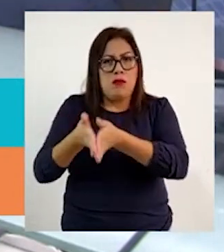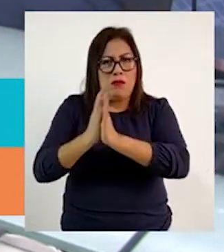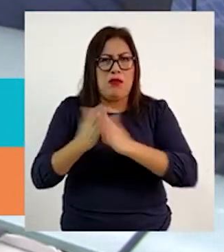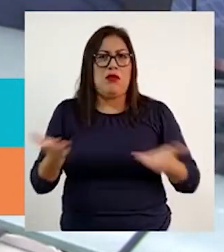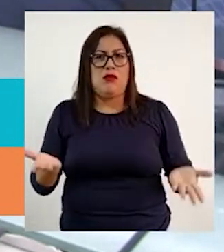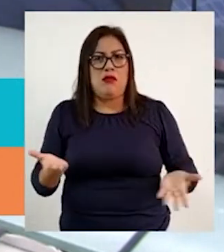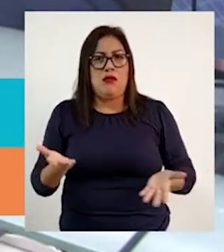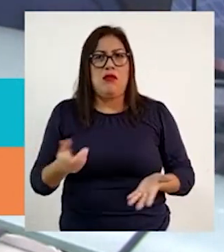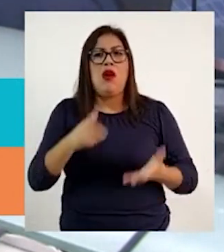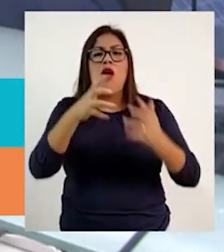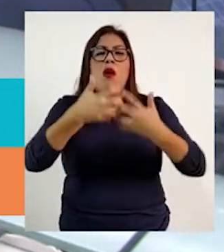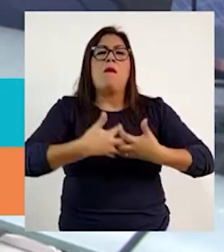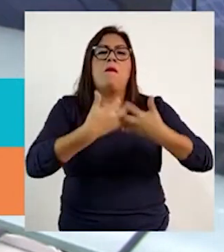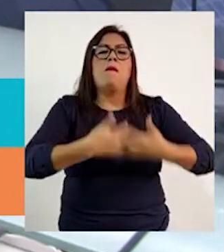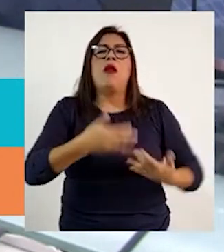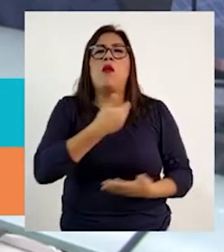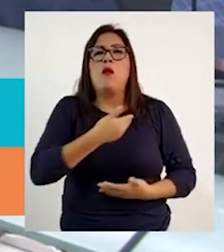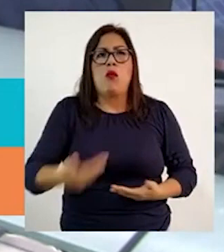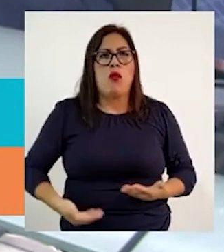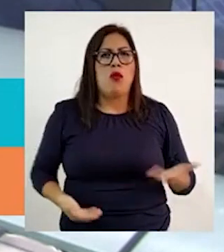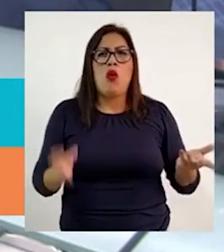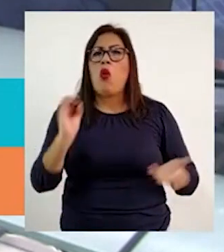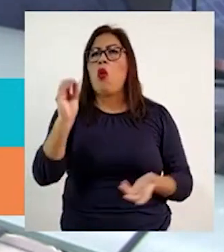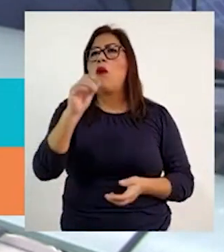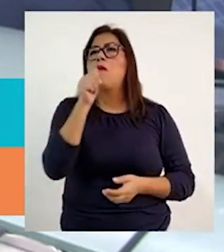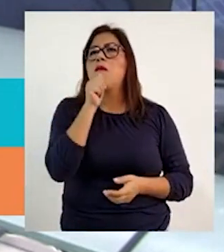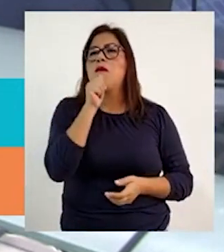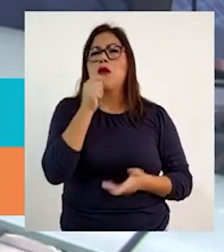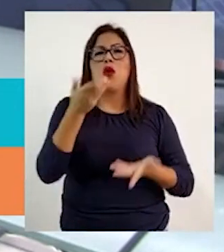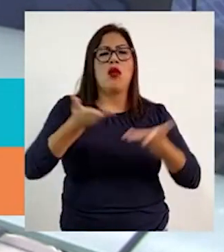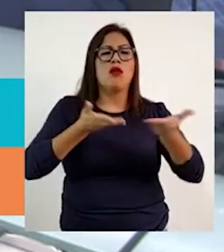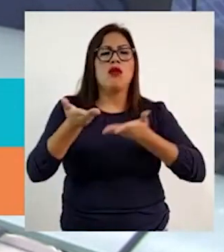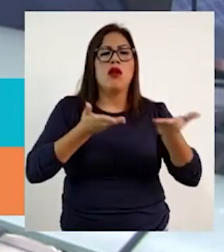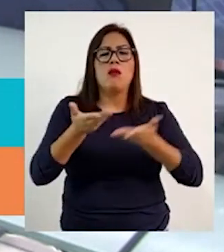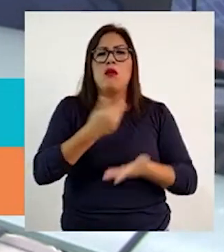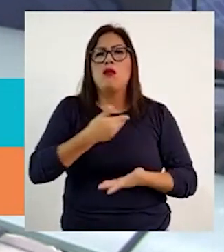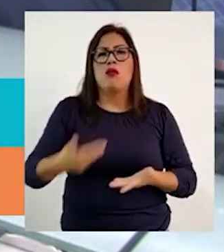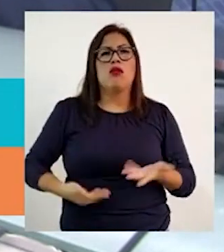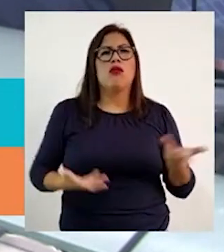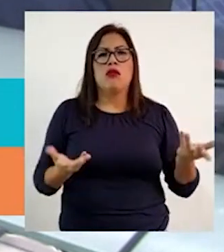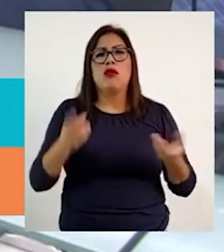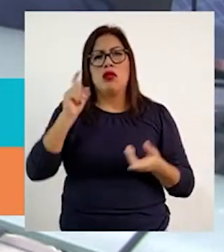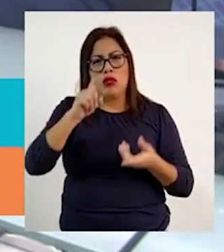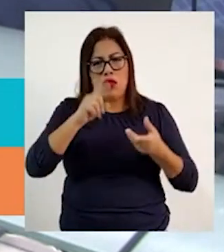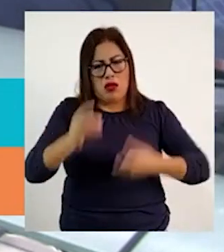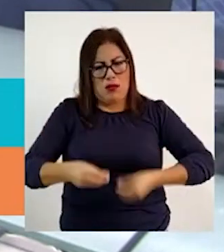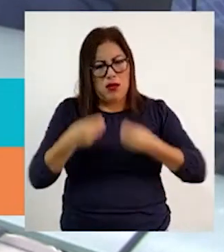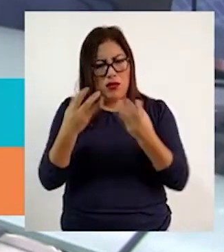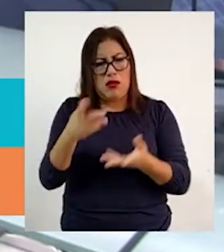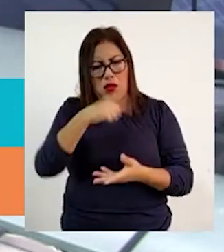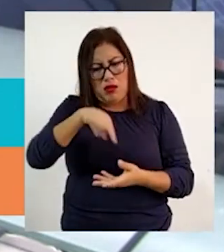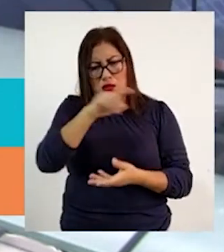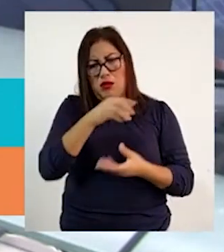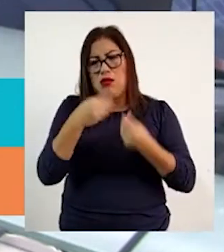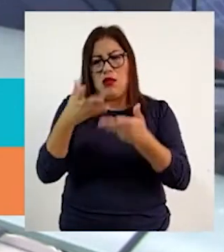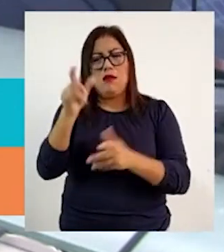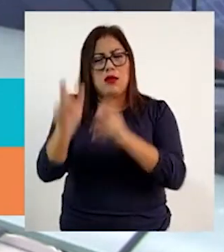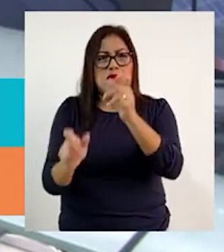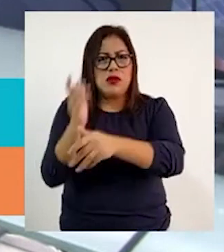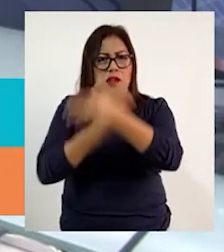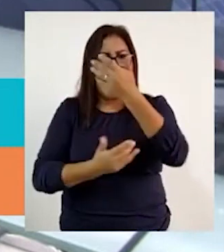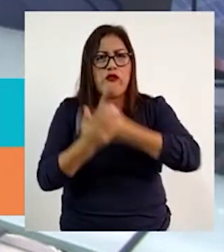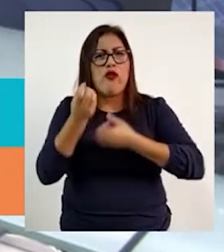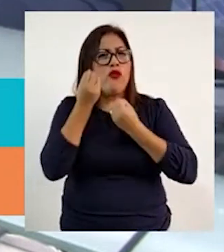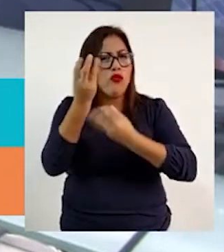empresa pública o privada de servicio público tiene que brindarle a la persona con discapacidad la